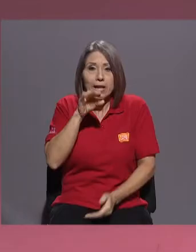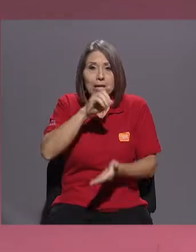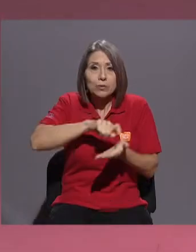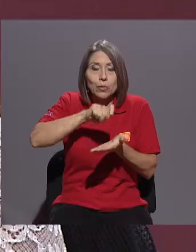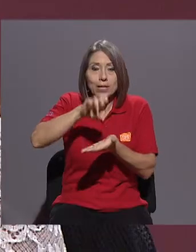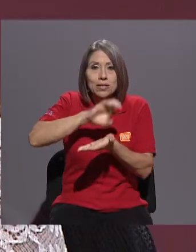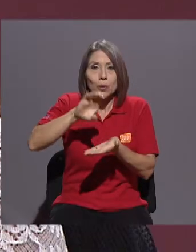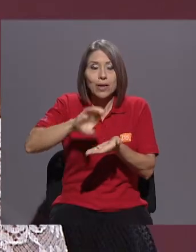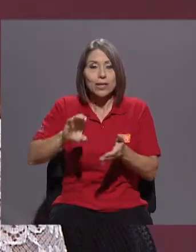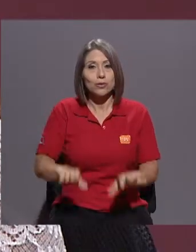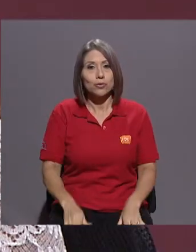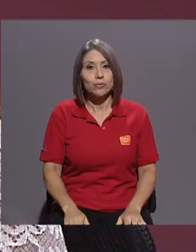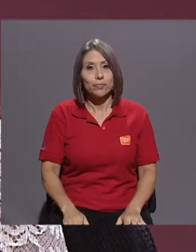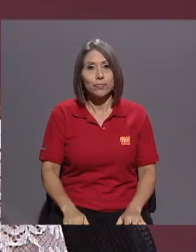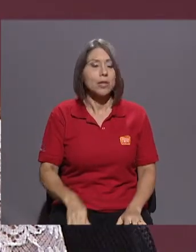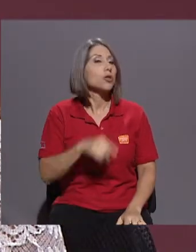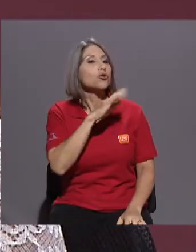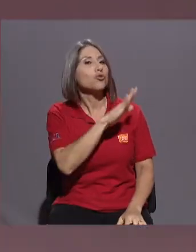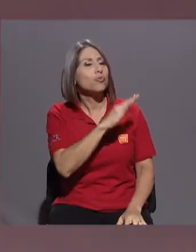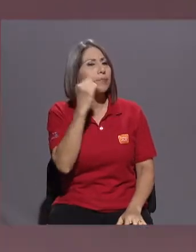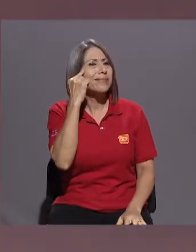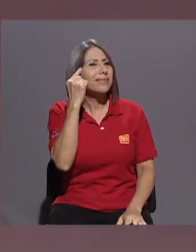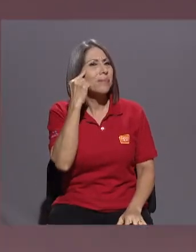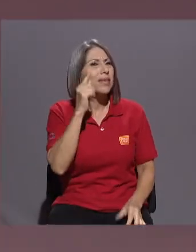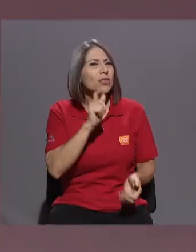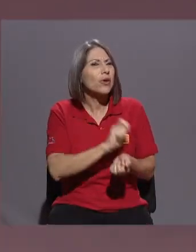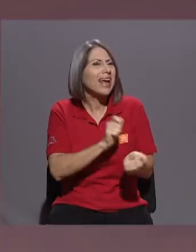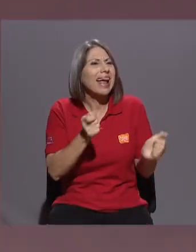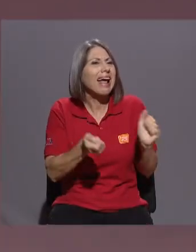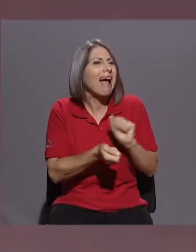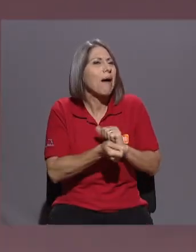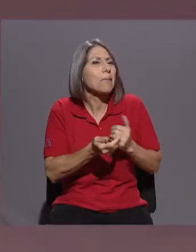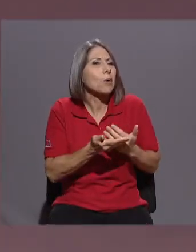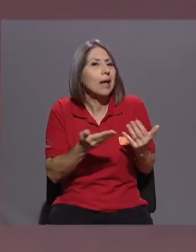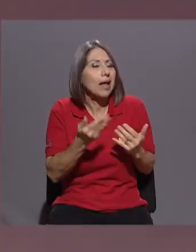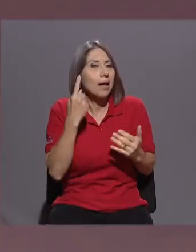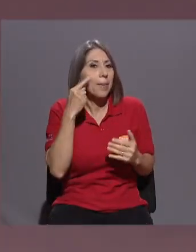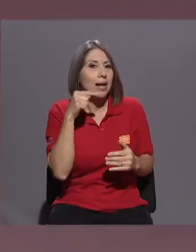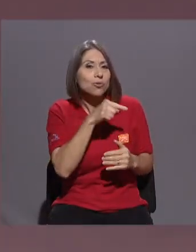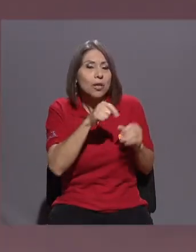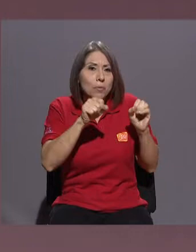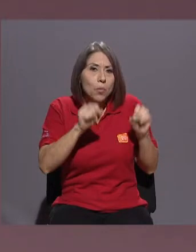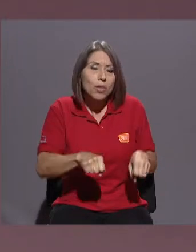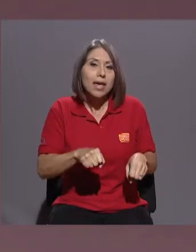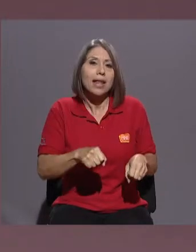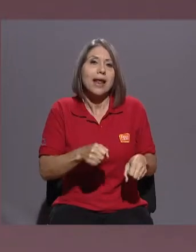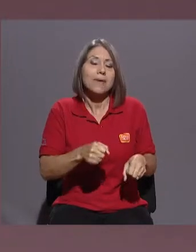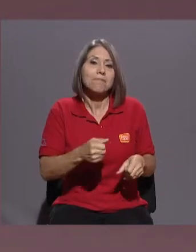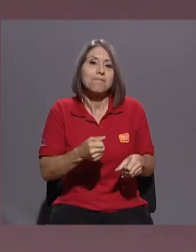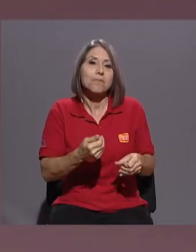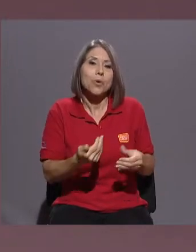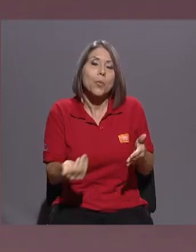En las escuelas Y en los colegios ¿Qué cambió En su pensamiento Para que usted pudiera Realmente